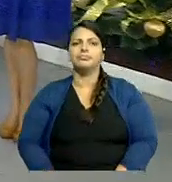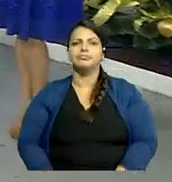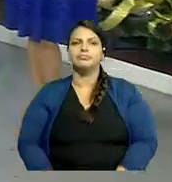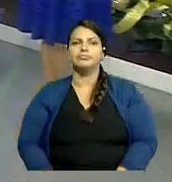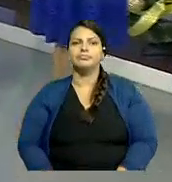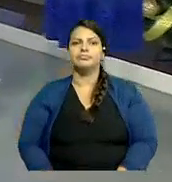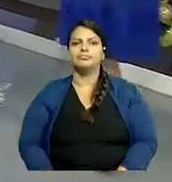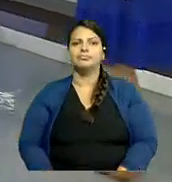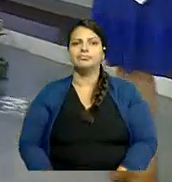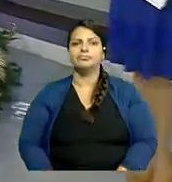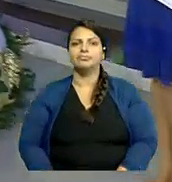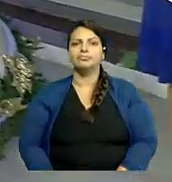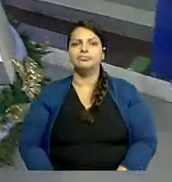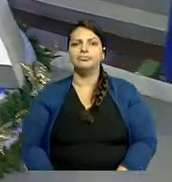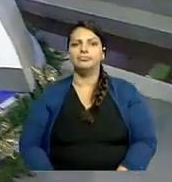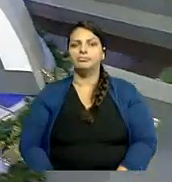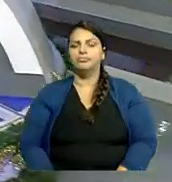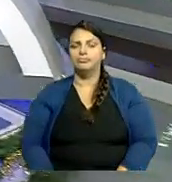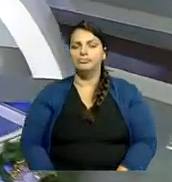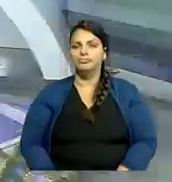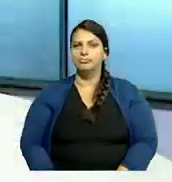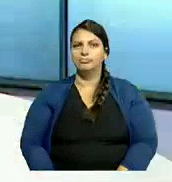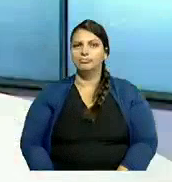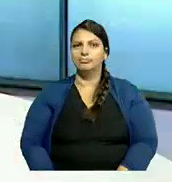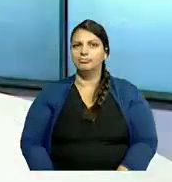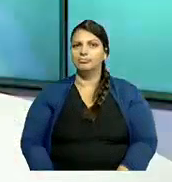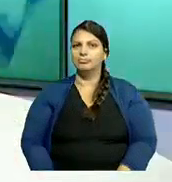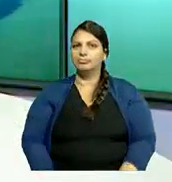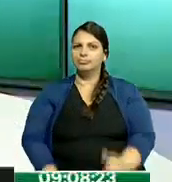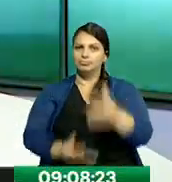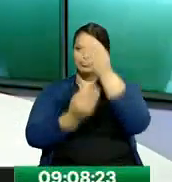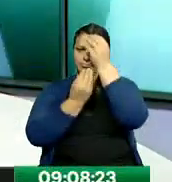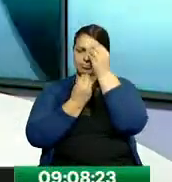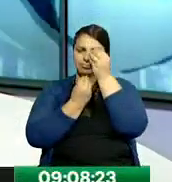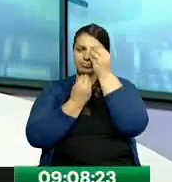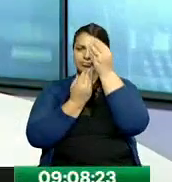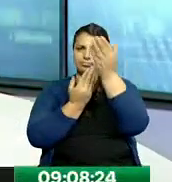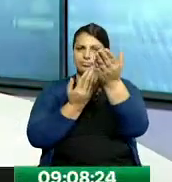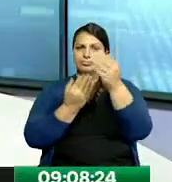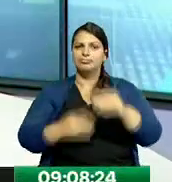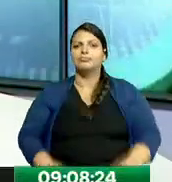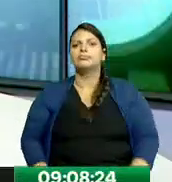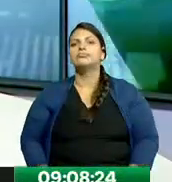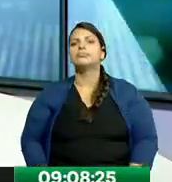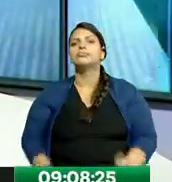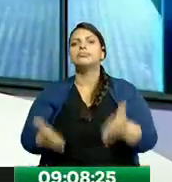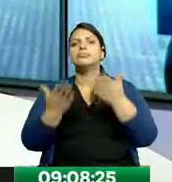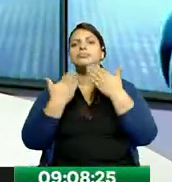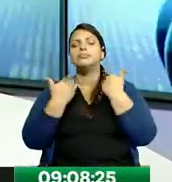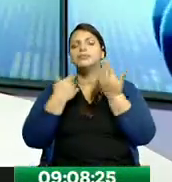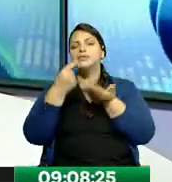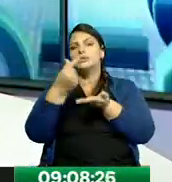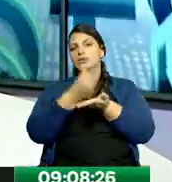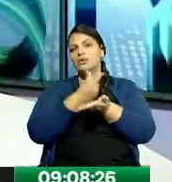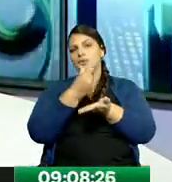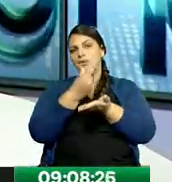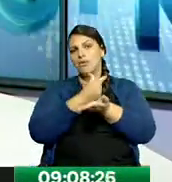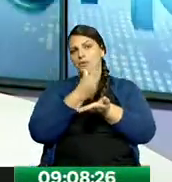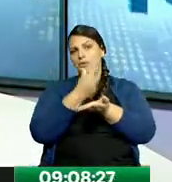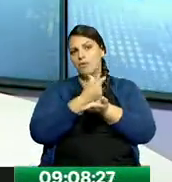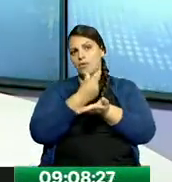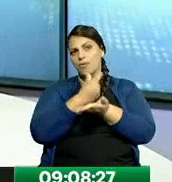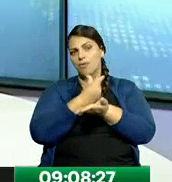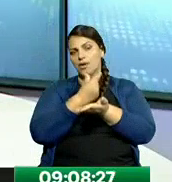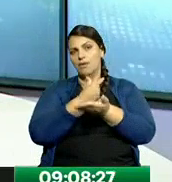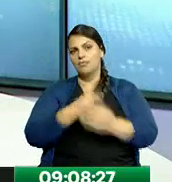Y un hombre fue herido por 2 sujetos quienes intentaron robarle el Guasmo Sur de la ciudad de Guayaquil este 31